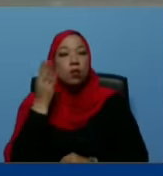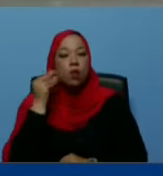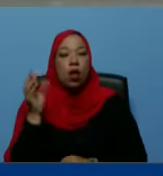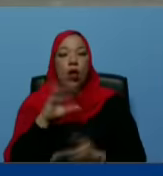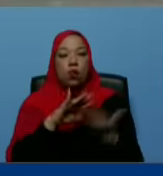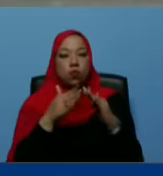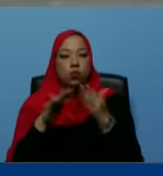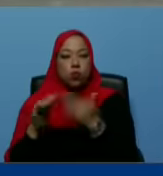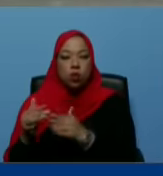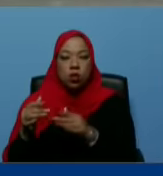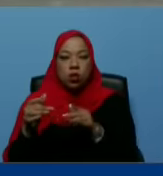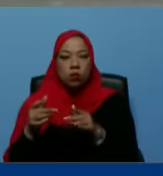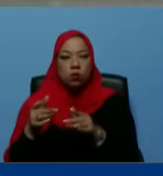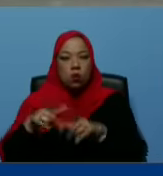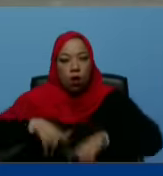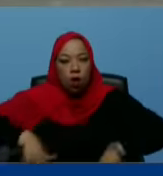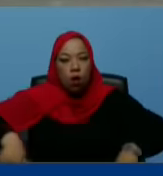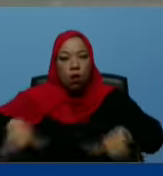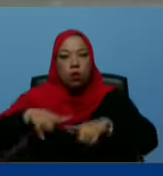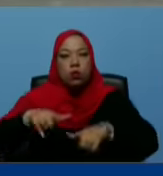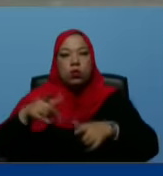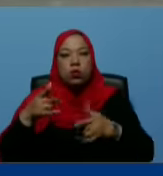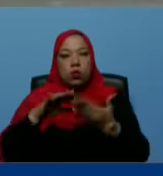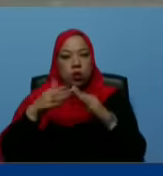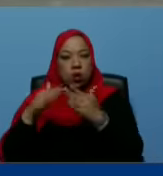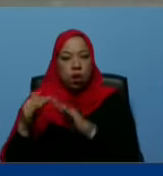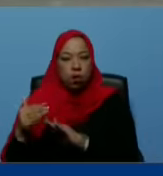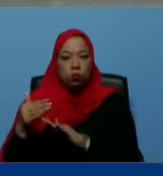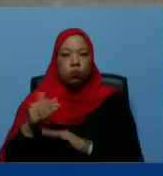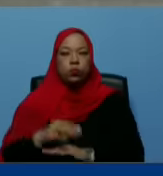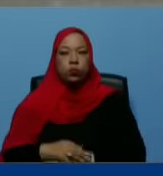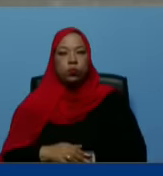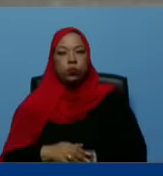comuna La Lagunita, comuna La Lagunita,